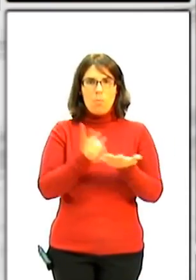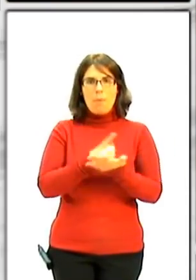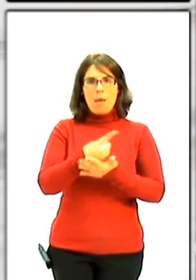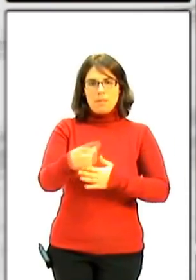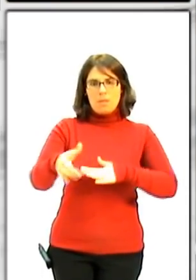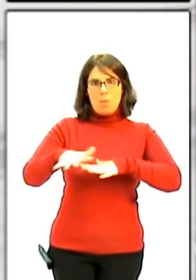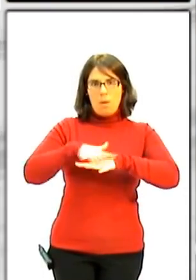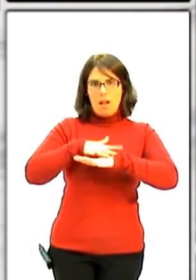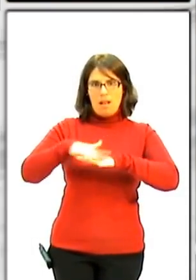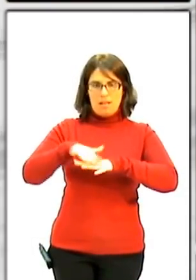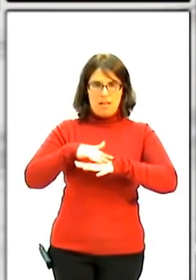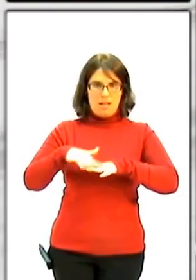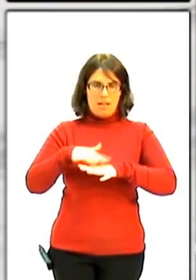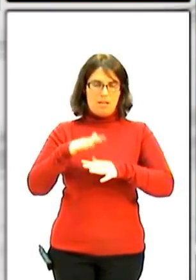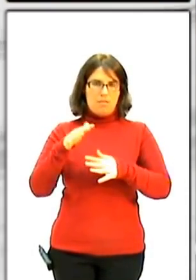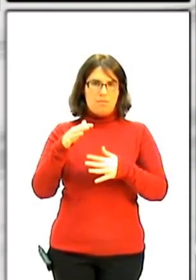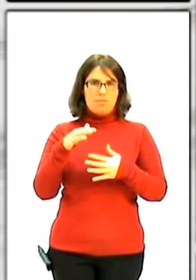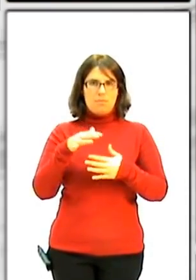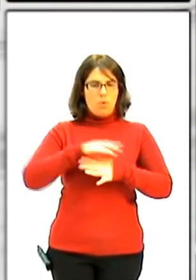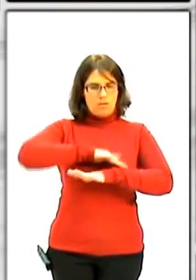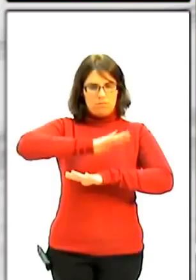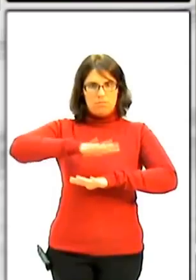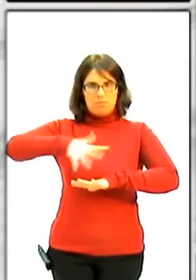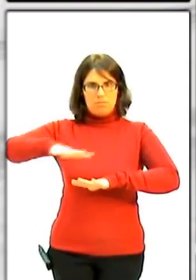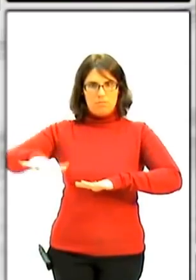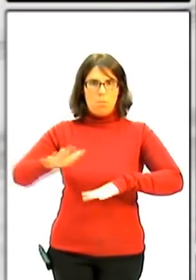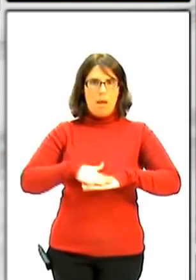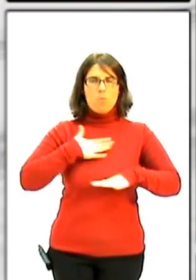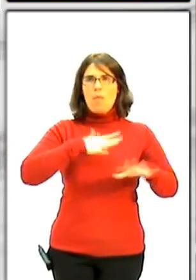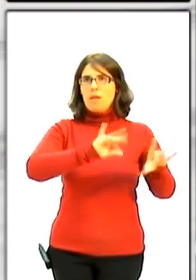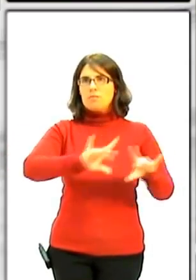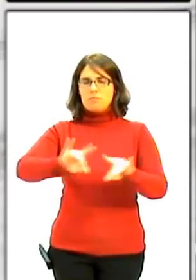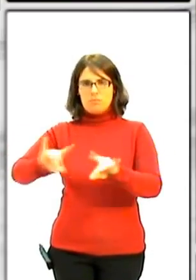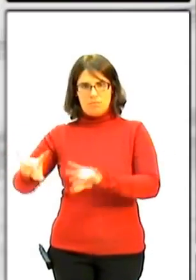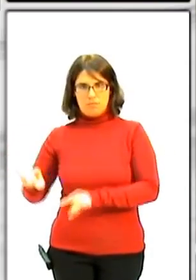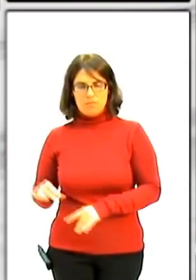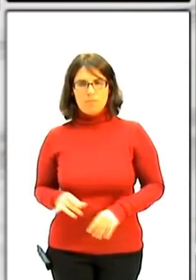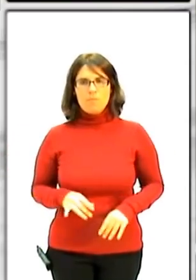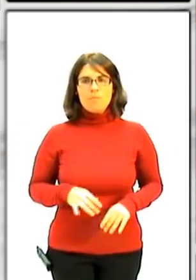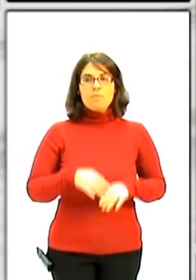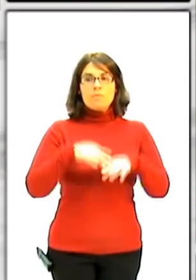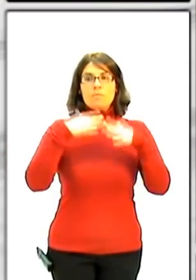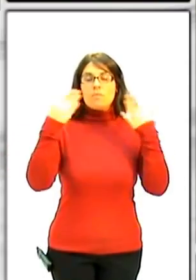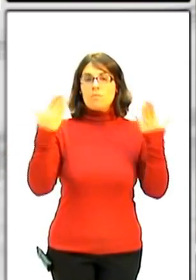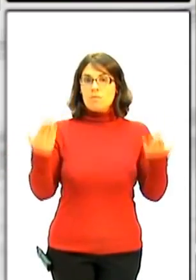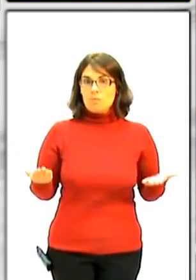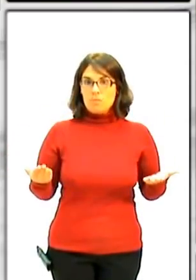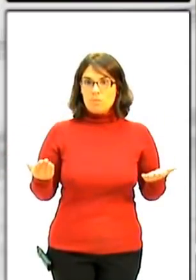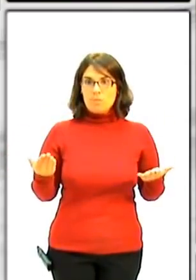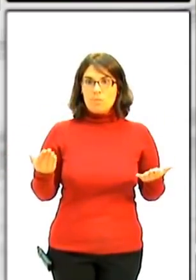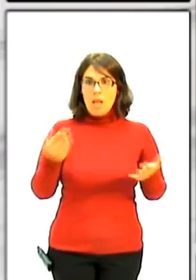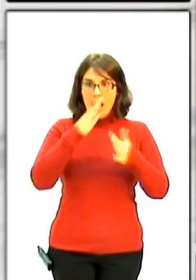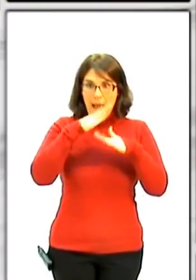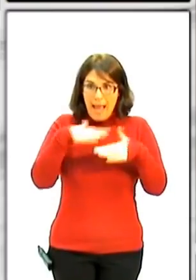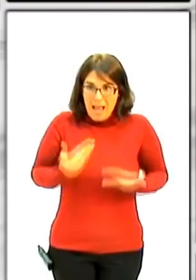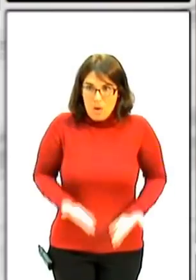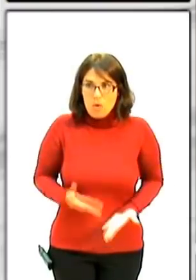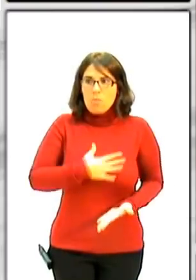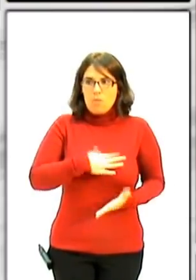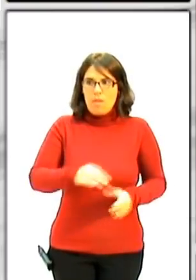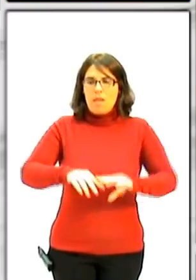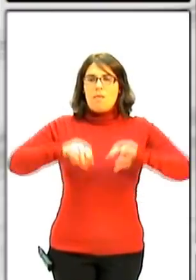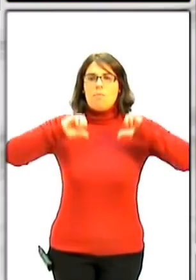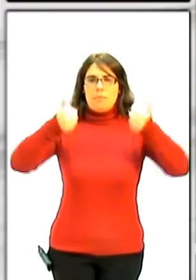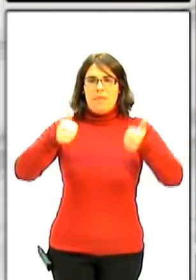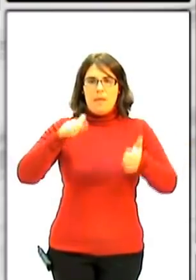mapa en relieve. Y aquí hay que hacer mención que en este momento puede empezar a iniciarse un cambio,